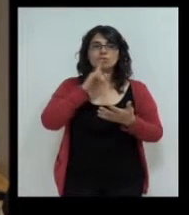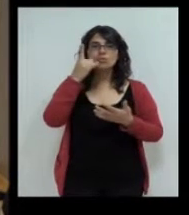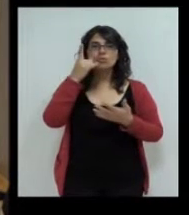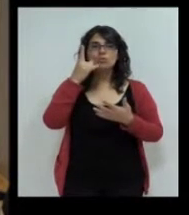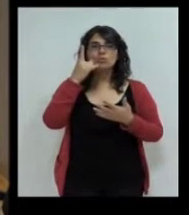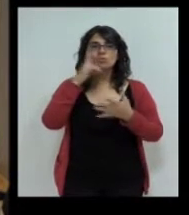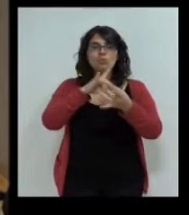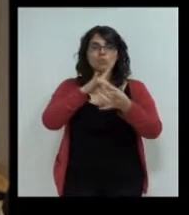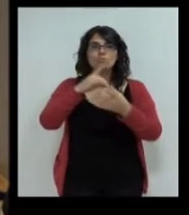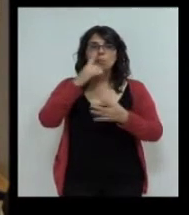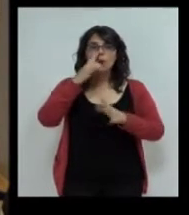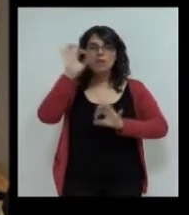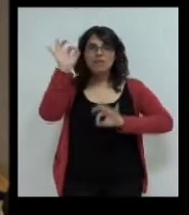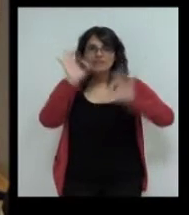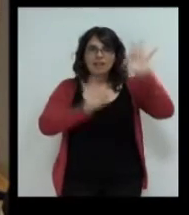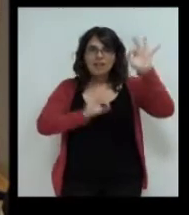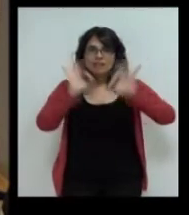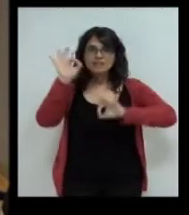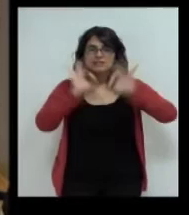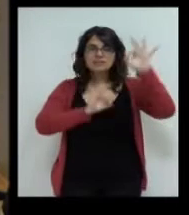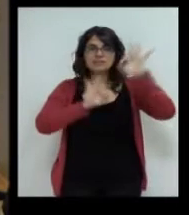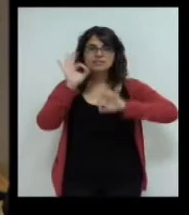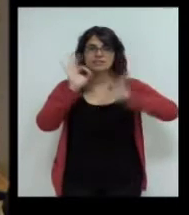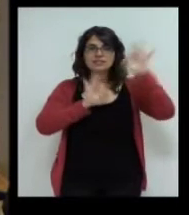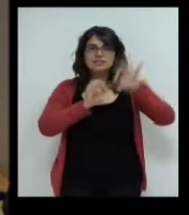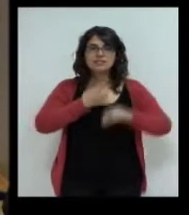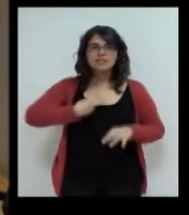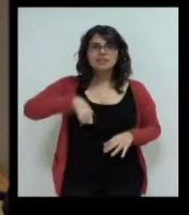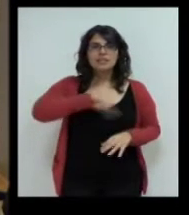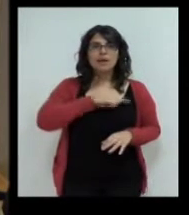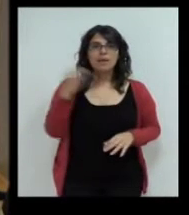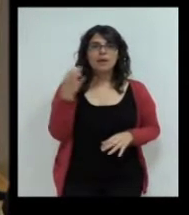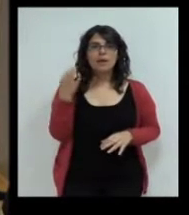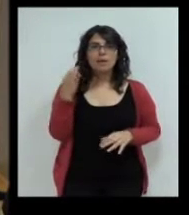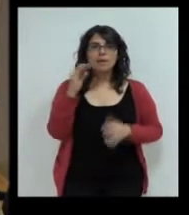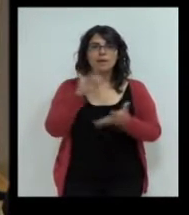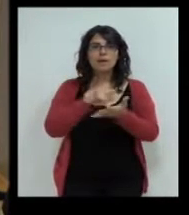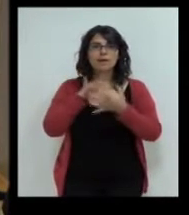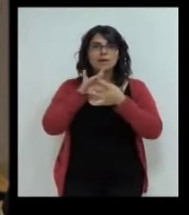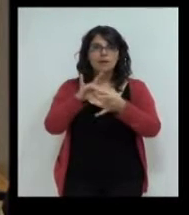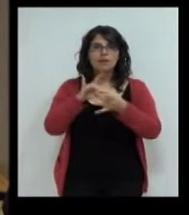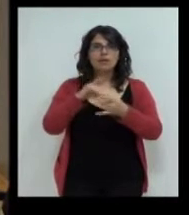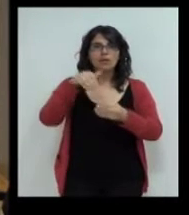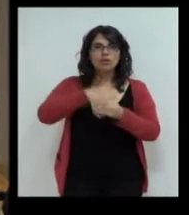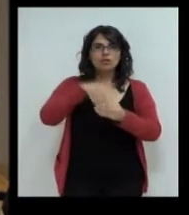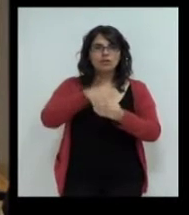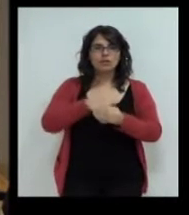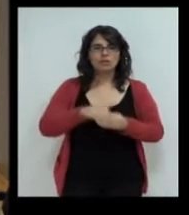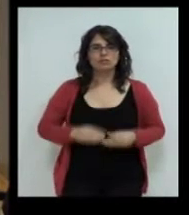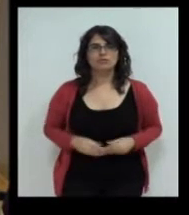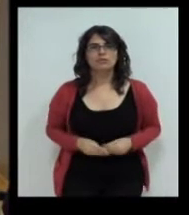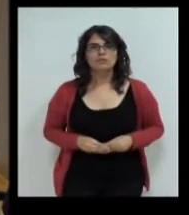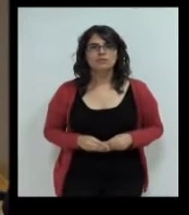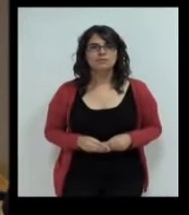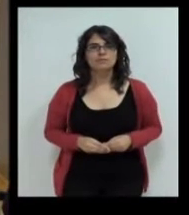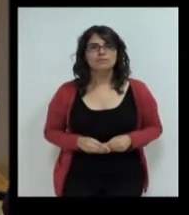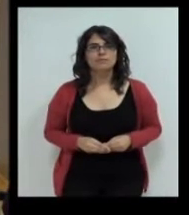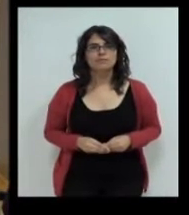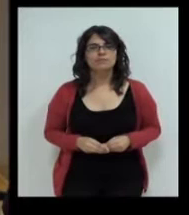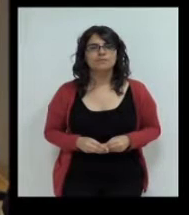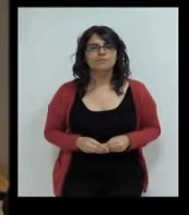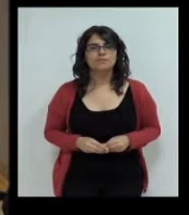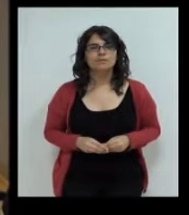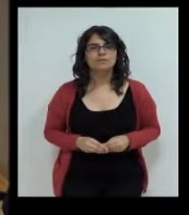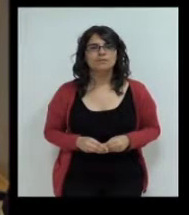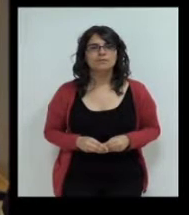de porcentajes a los que tenemos que llegar todos en cuanto a accesibilidad de los contenidos, ¿no? Pero en el fondo esto